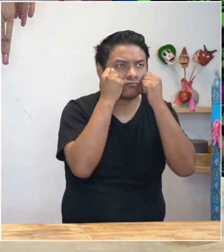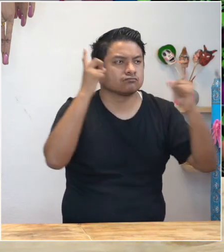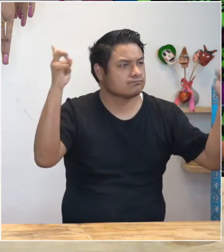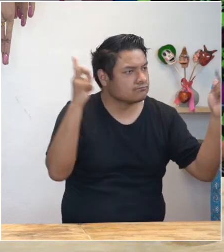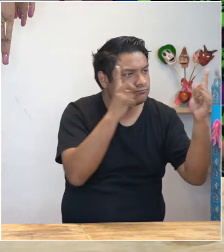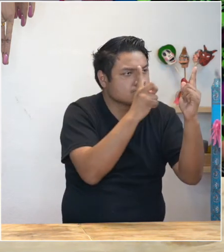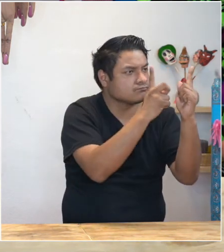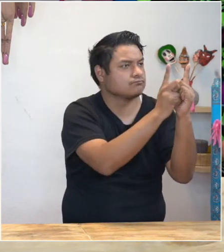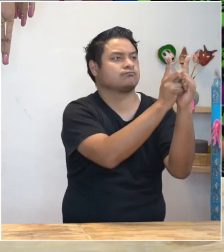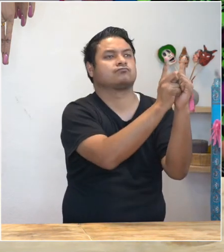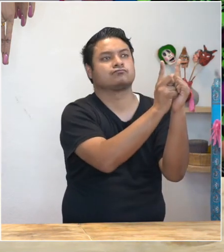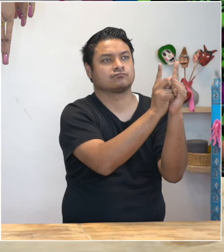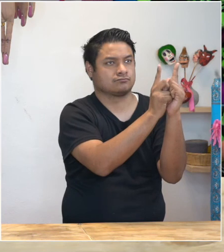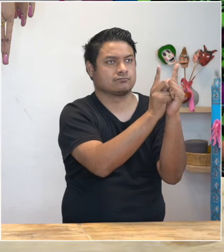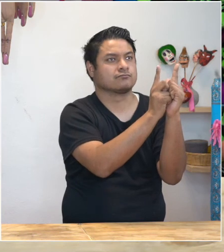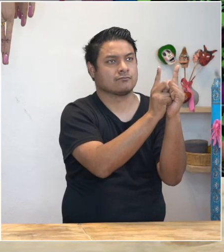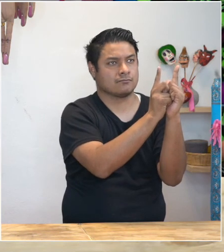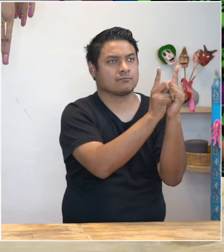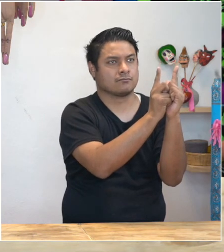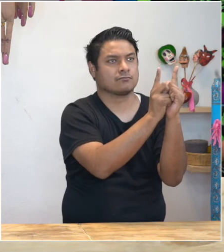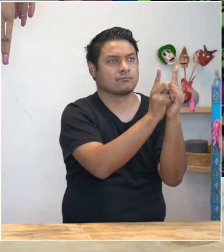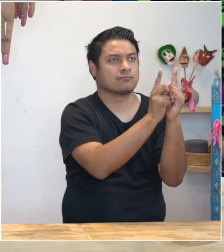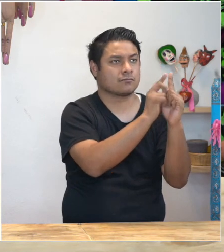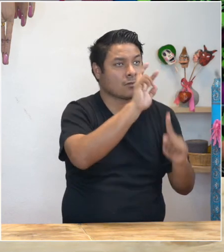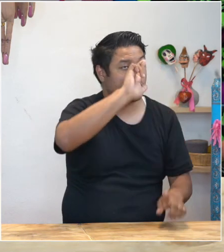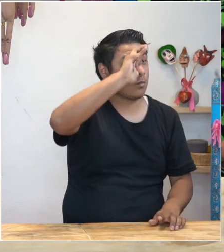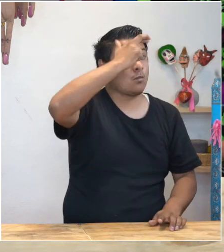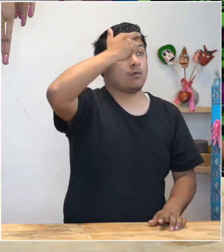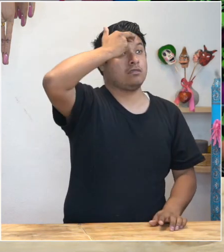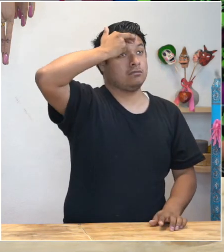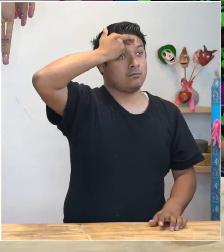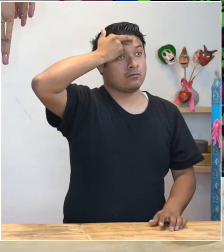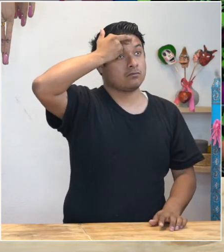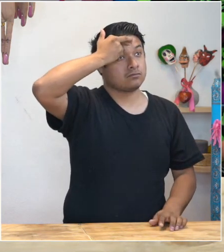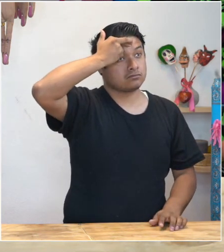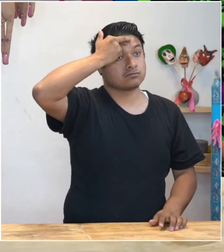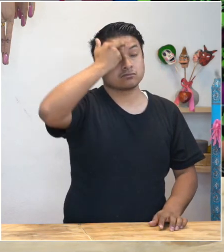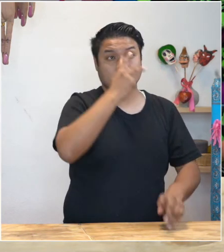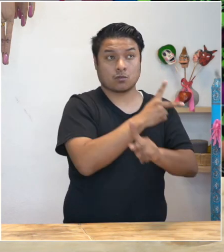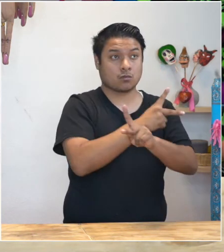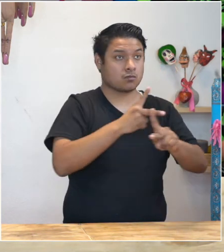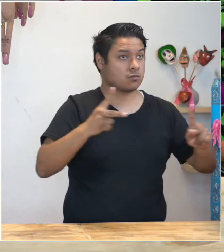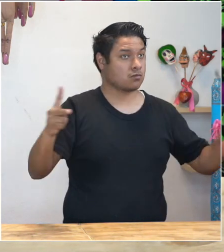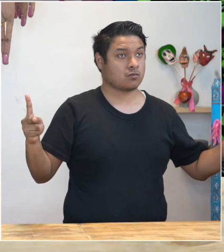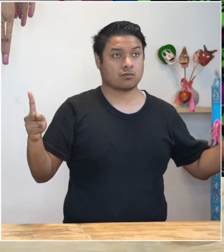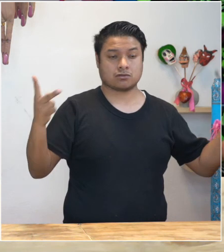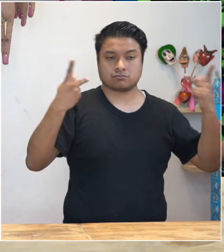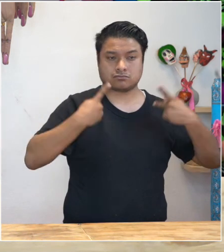Todos somos seres humanos. Y por lo mismo debemos empezar con esta parte del